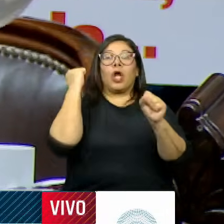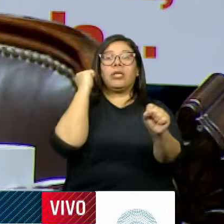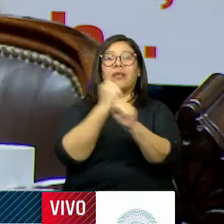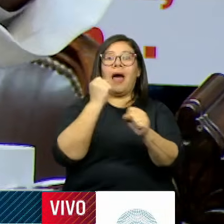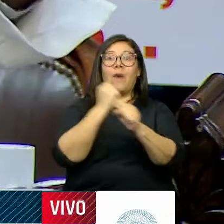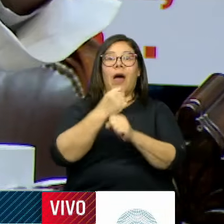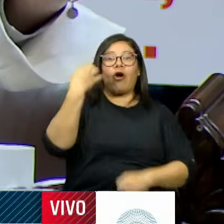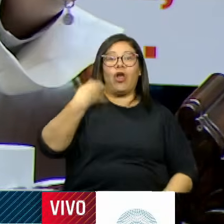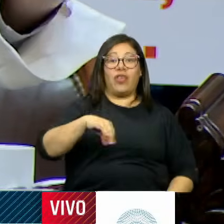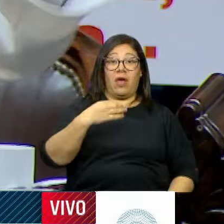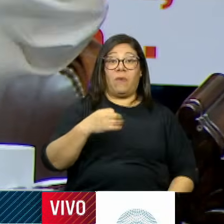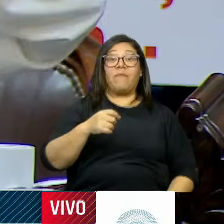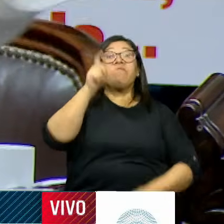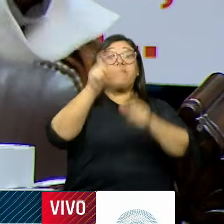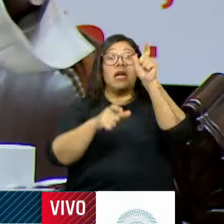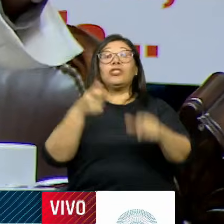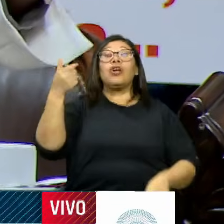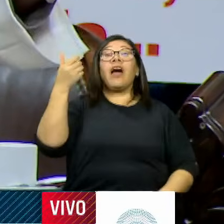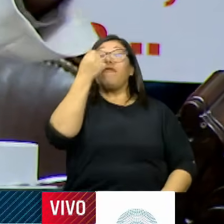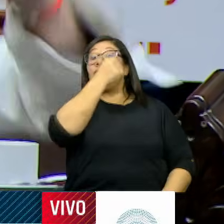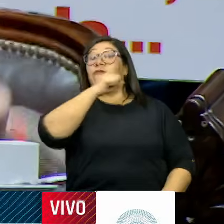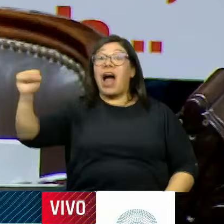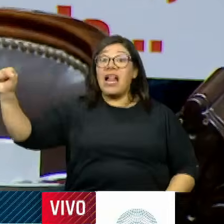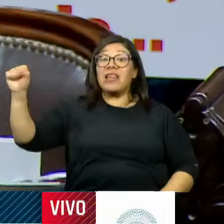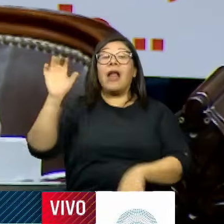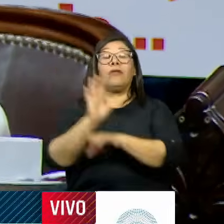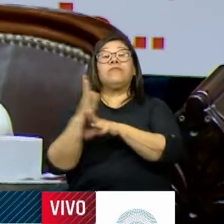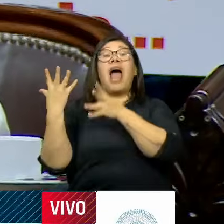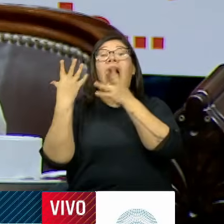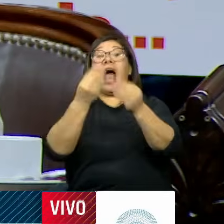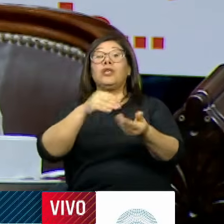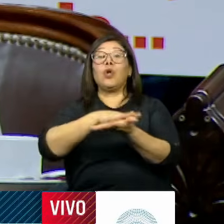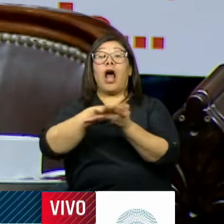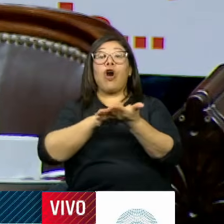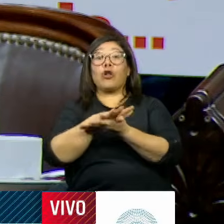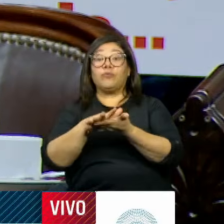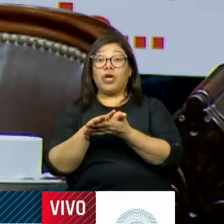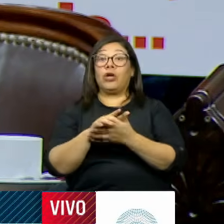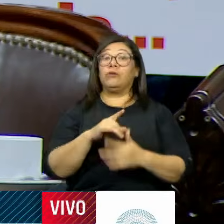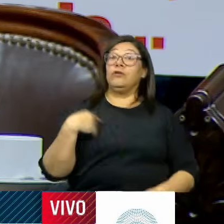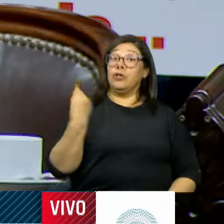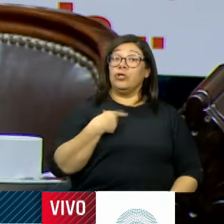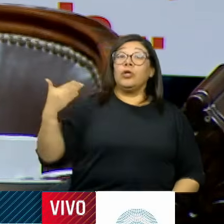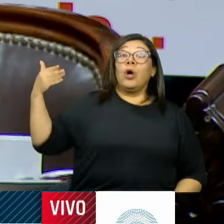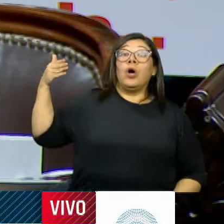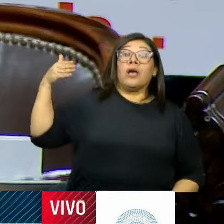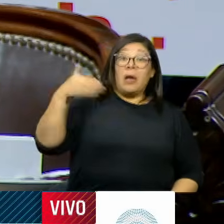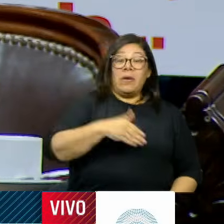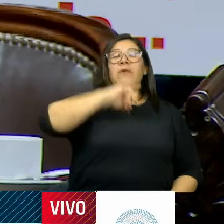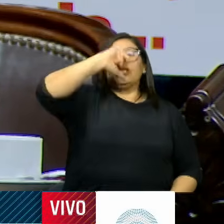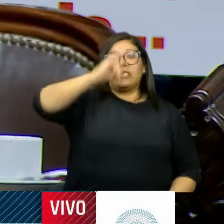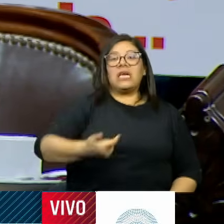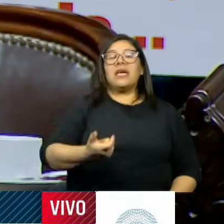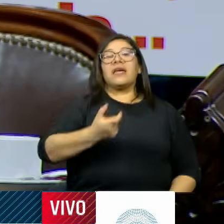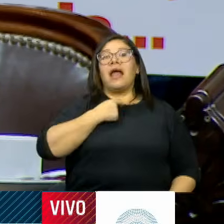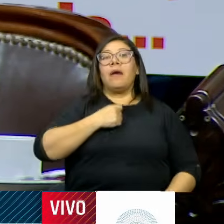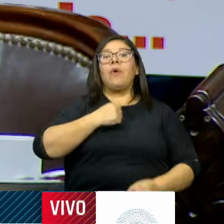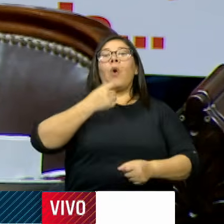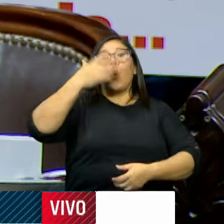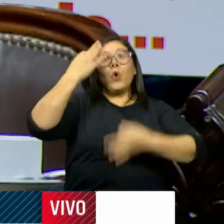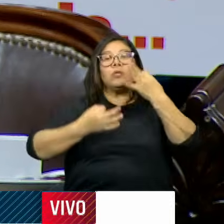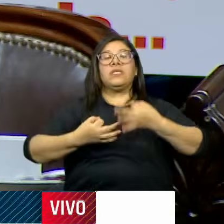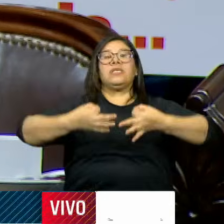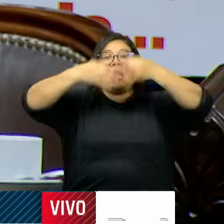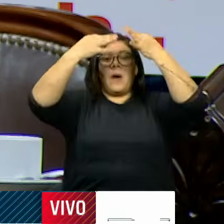respuesta. La mitad de los que no quieren, la mitad de los cómplices de la corrupción y la otra mitad prácticamente que sí queremos que se haga justicia y